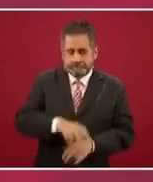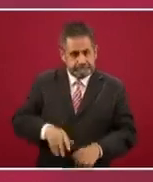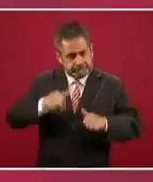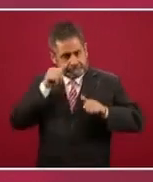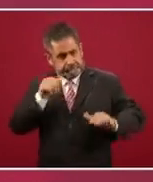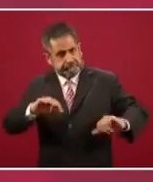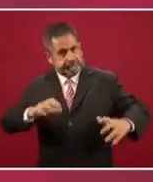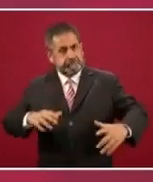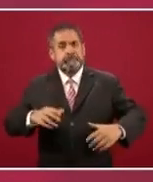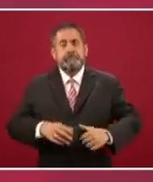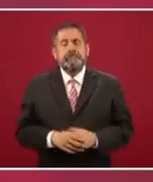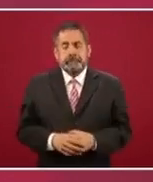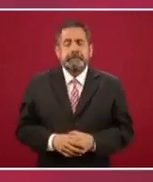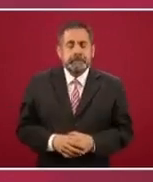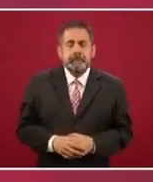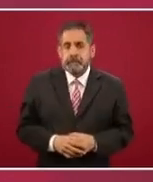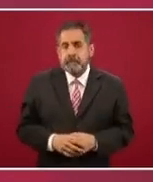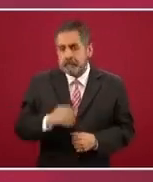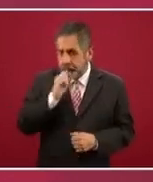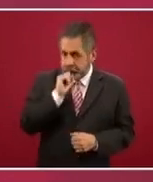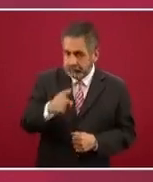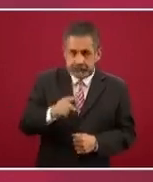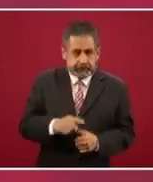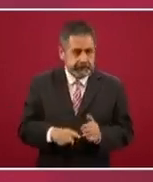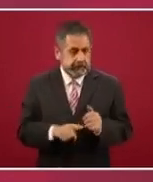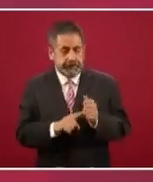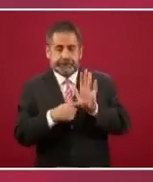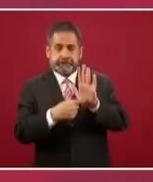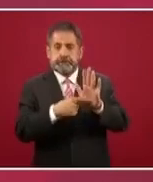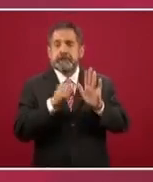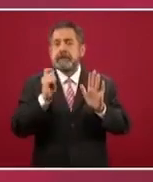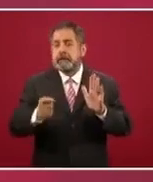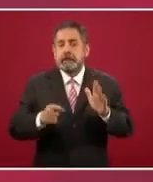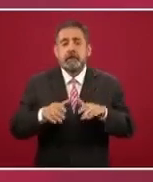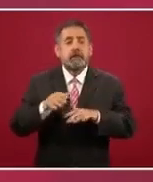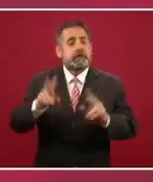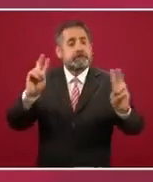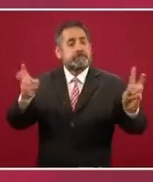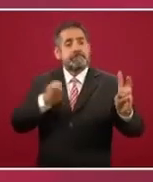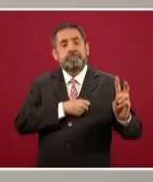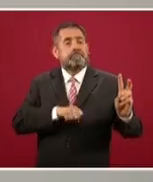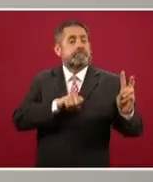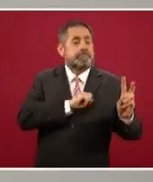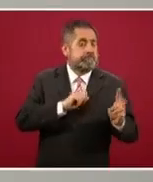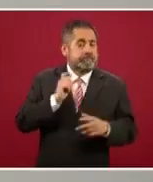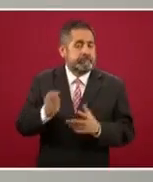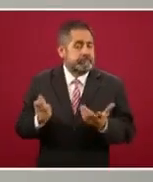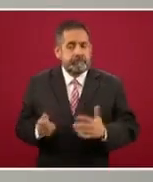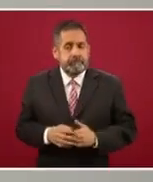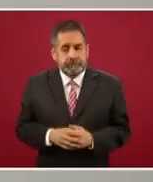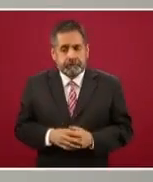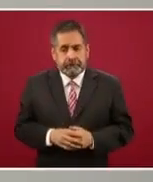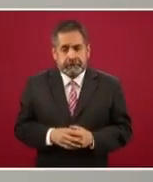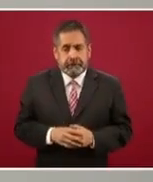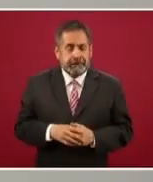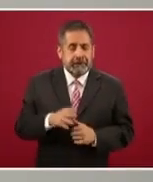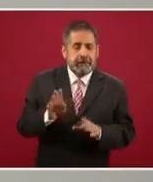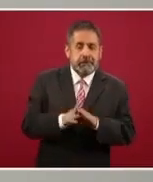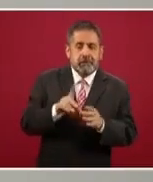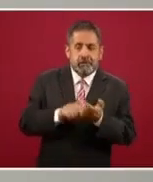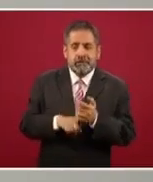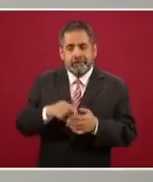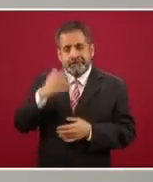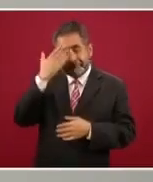este periodo. Tenemos también, como ejemplo, en la salud para contrarrestar la